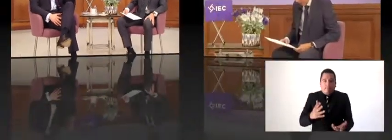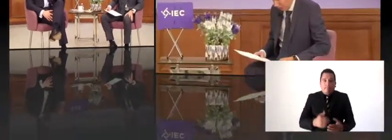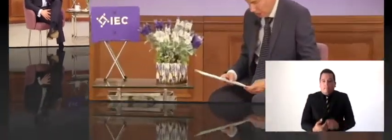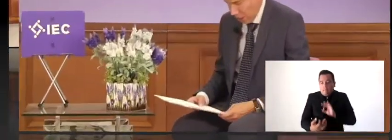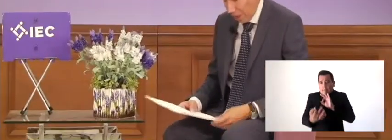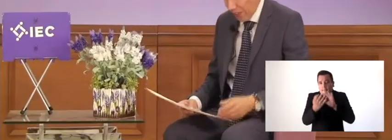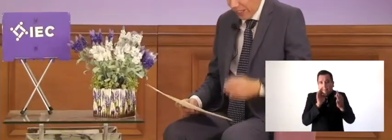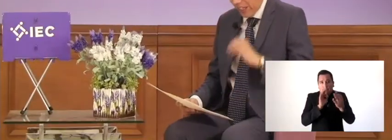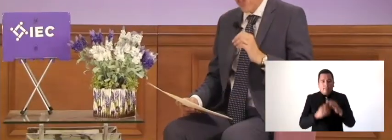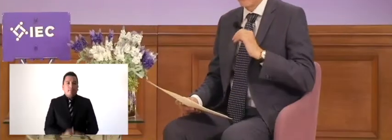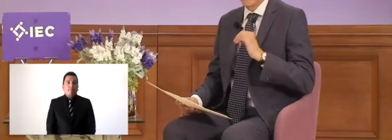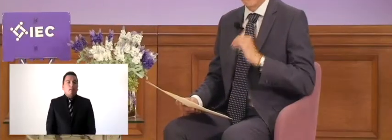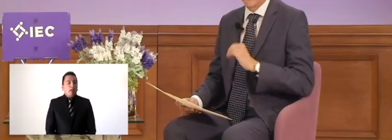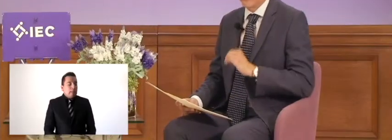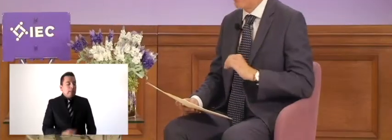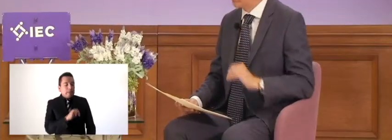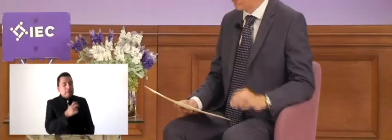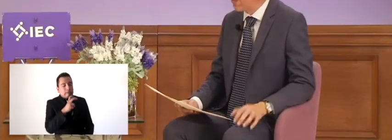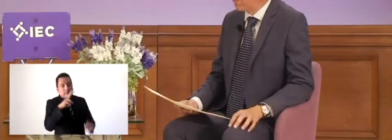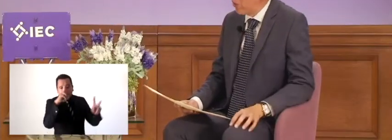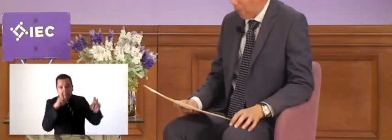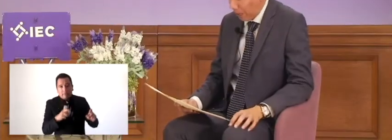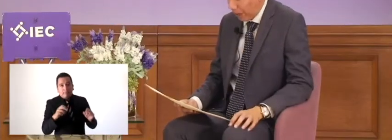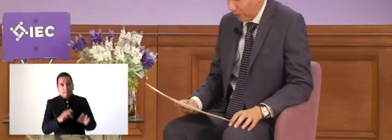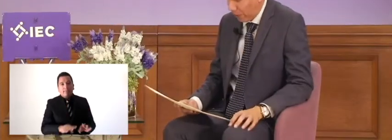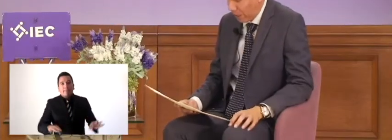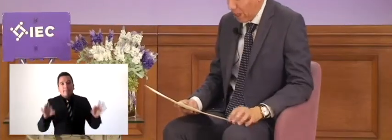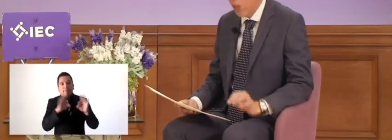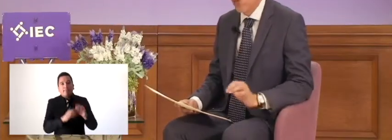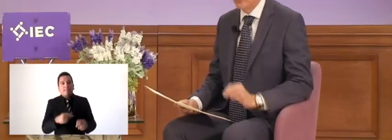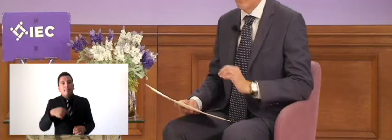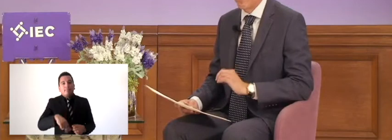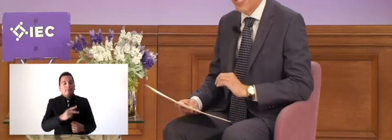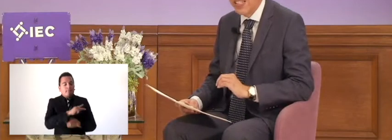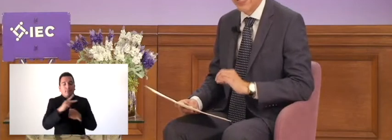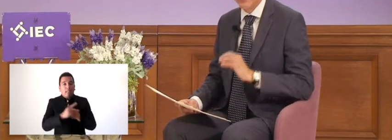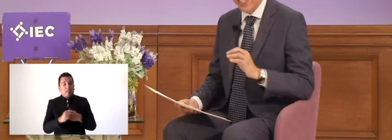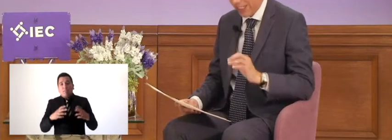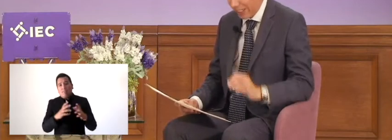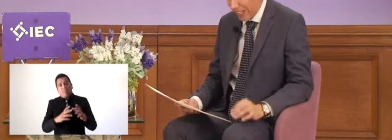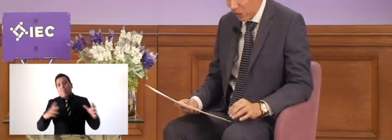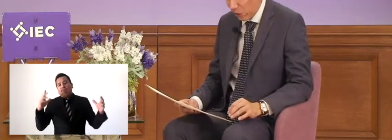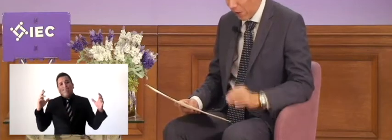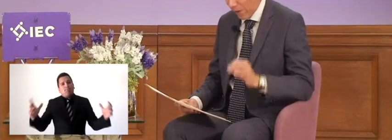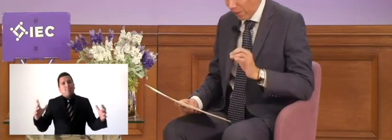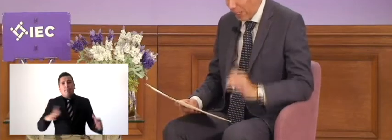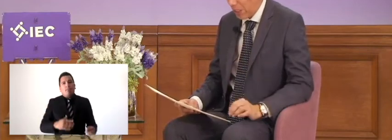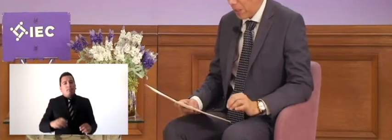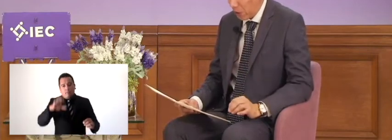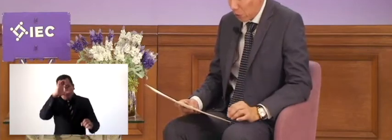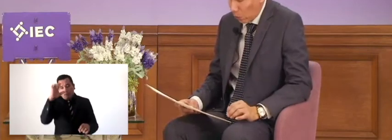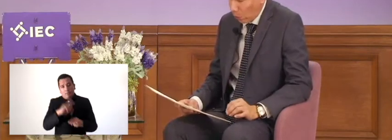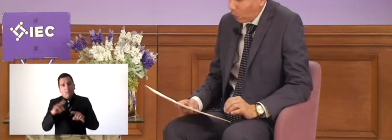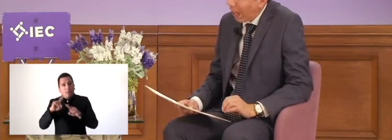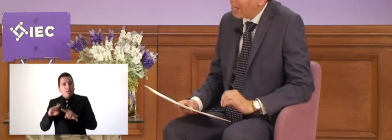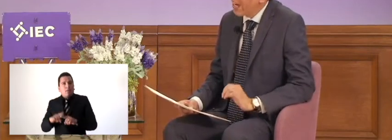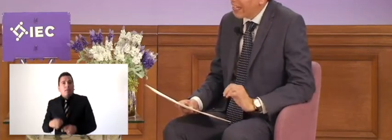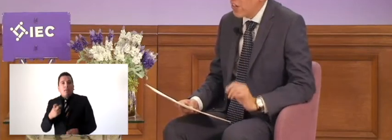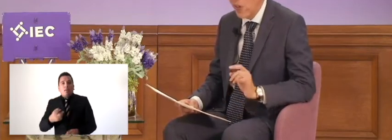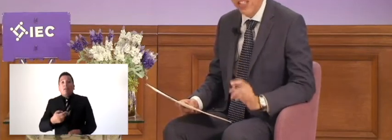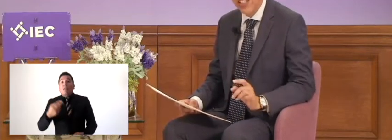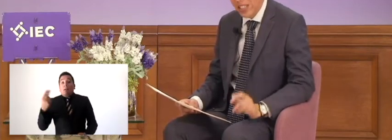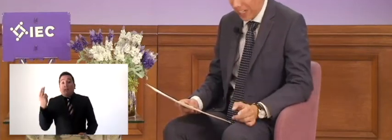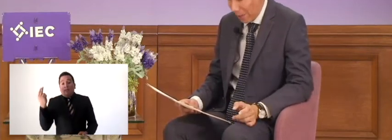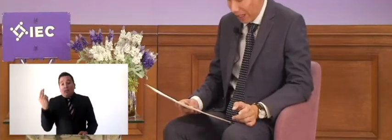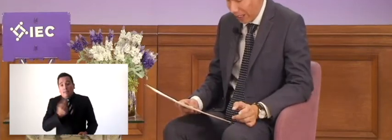regionales. Fíjate, yo creo que has tocado temas muy importantes. Nuestro país es tan extenso, tan diverso en su cultura, que